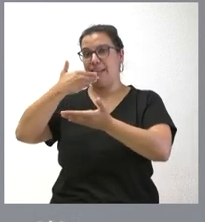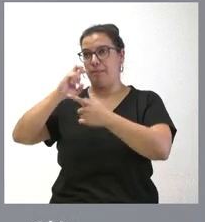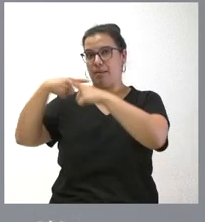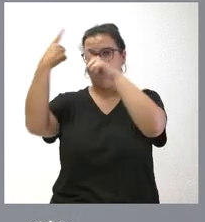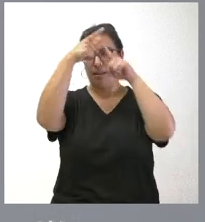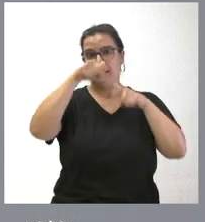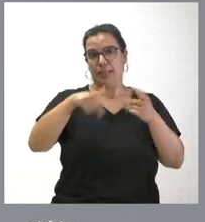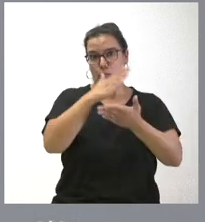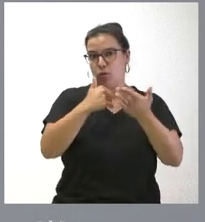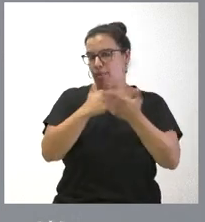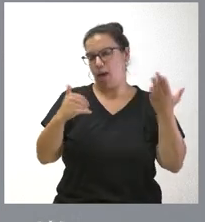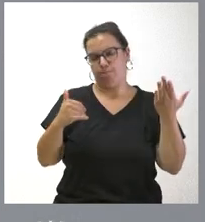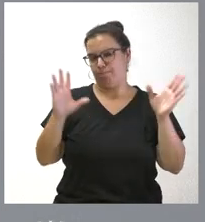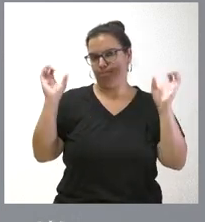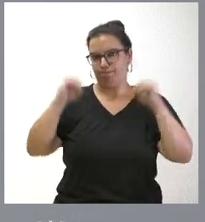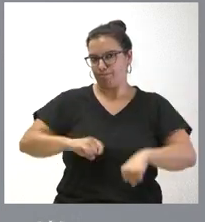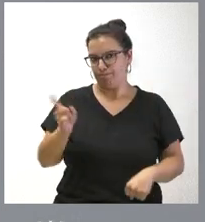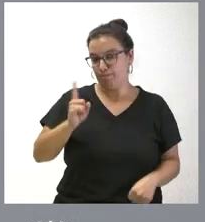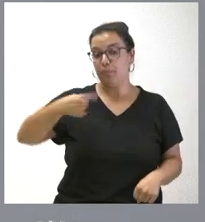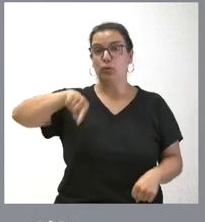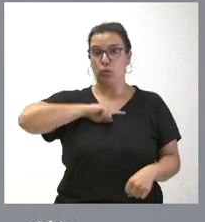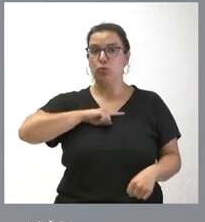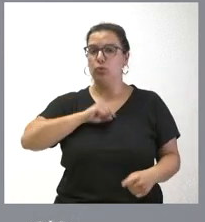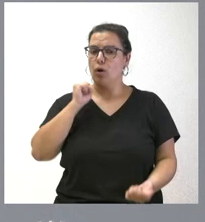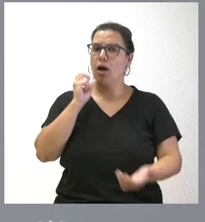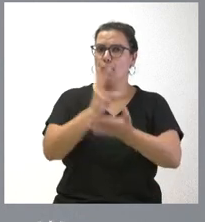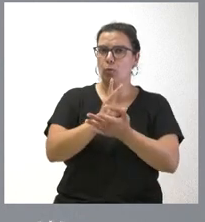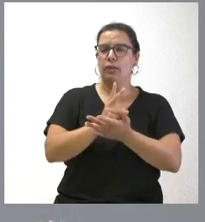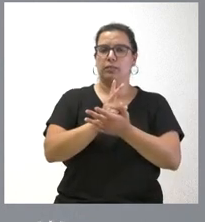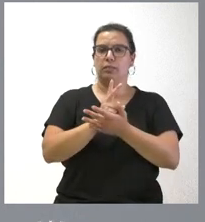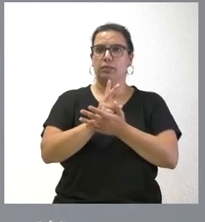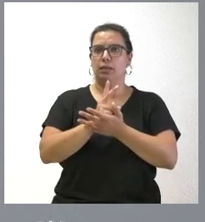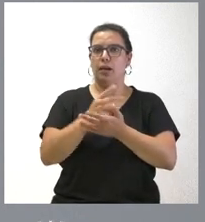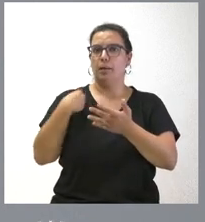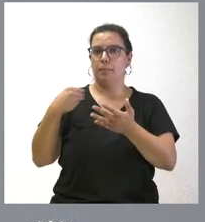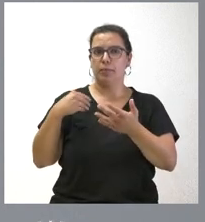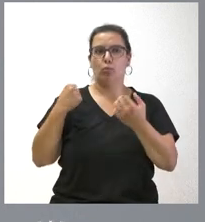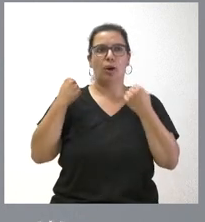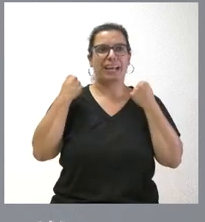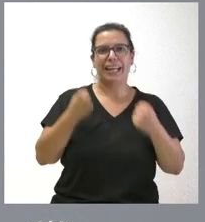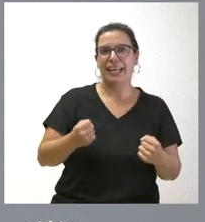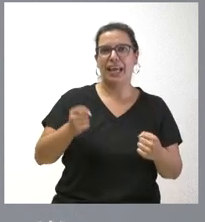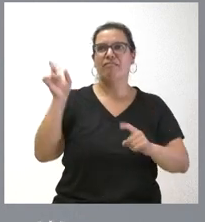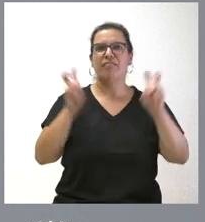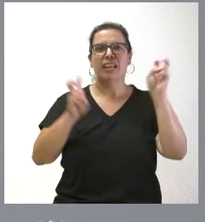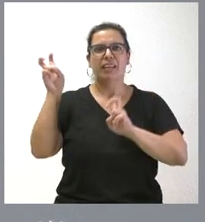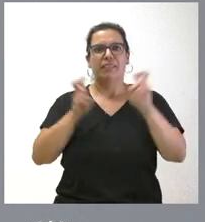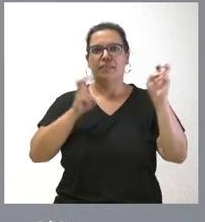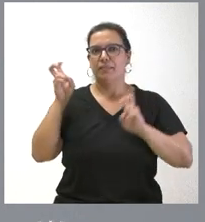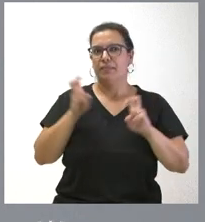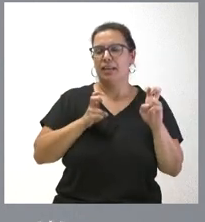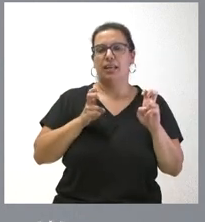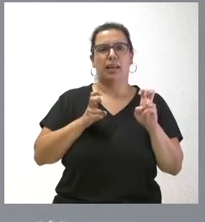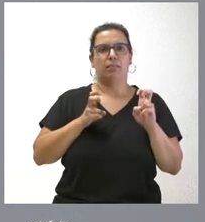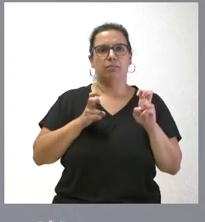y león tiene una Clara puesta por todas las fuentes energéticas disponibles y más y en un momento donde está en riesgo la